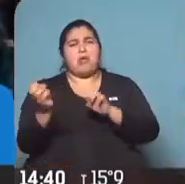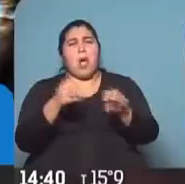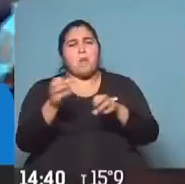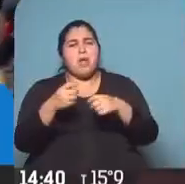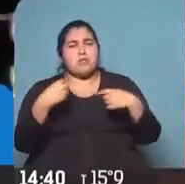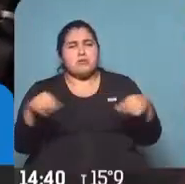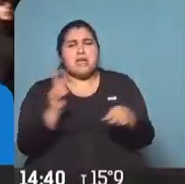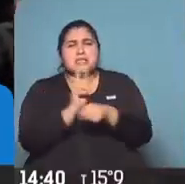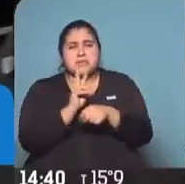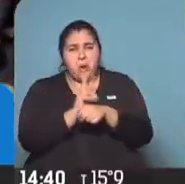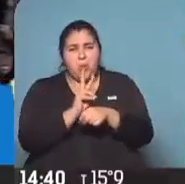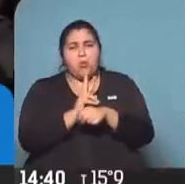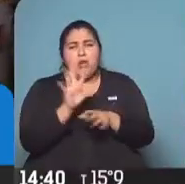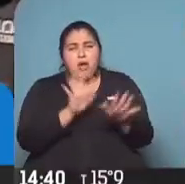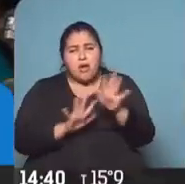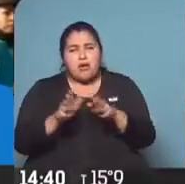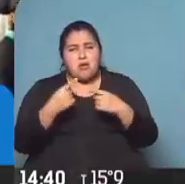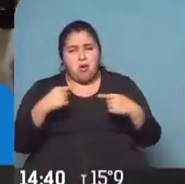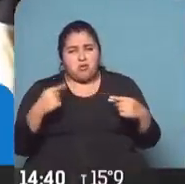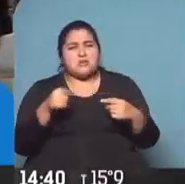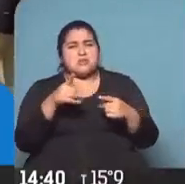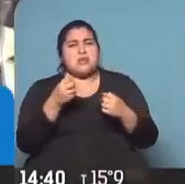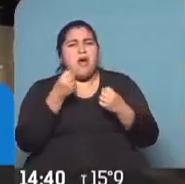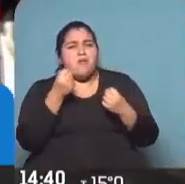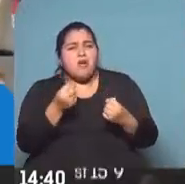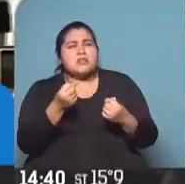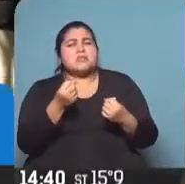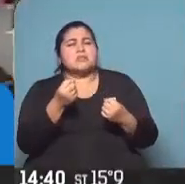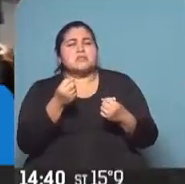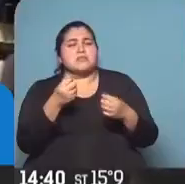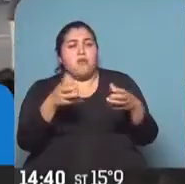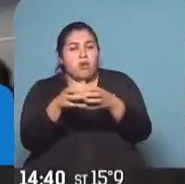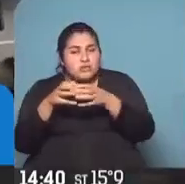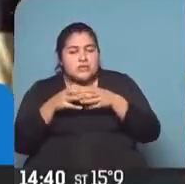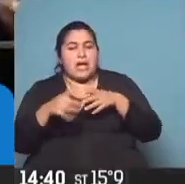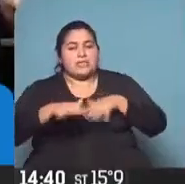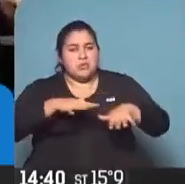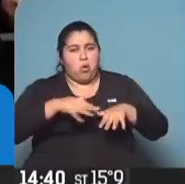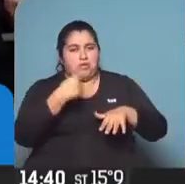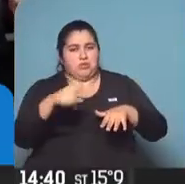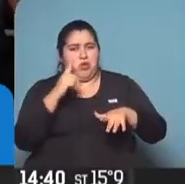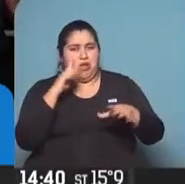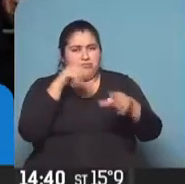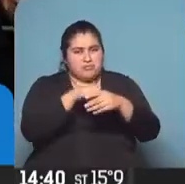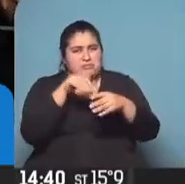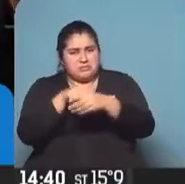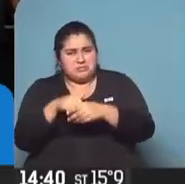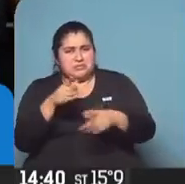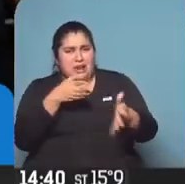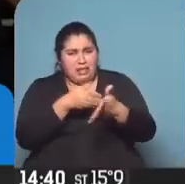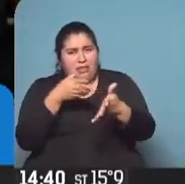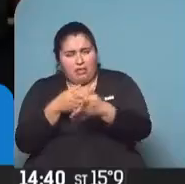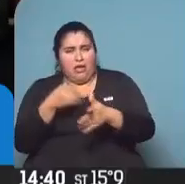manera segura de equipos de asalto de las fuerzas de operaciones especiales en situaciones altamente hostiles que permiten llegar al